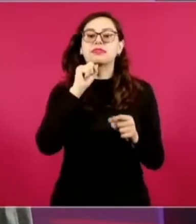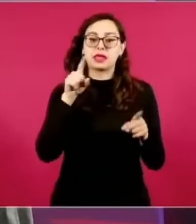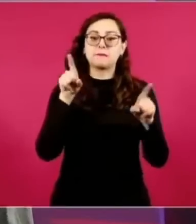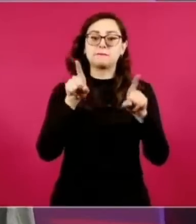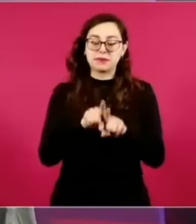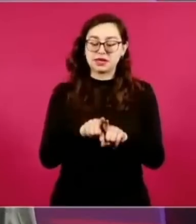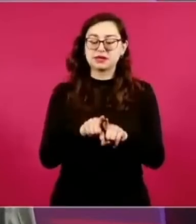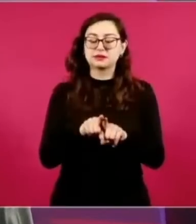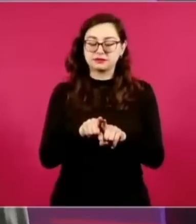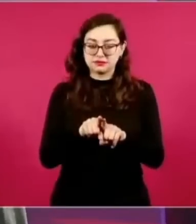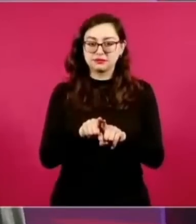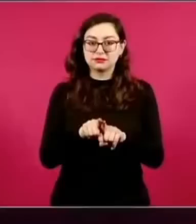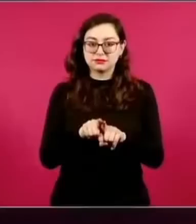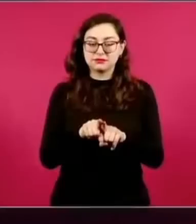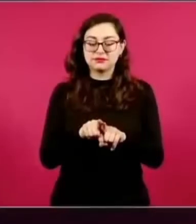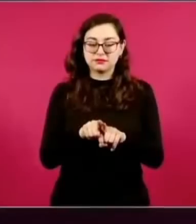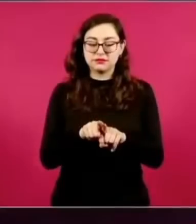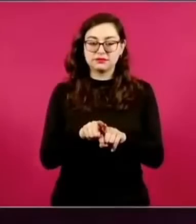Antes